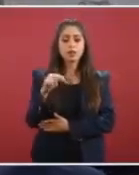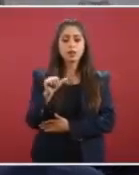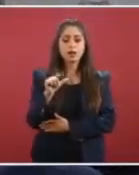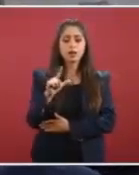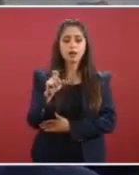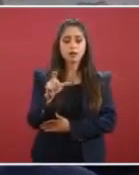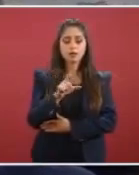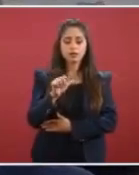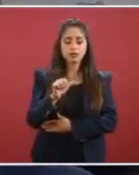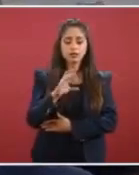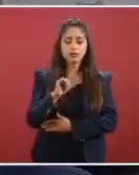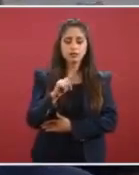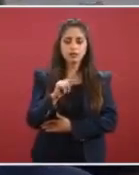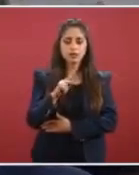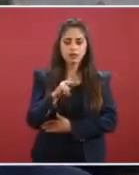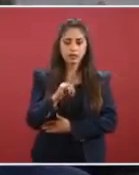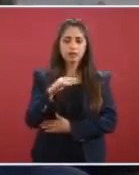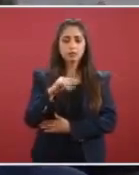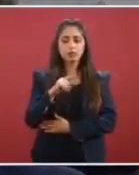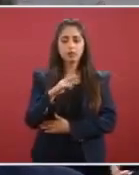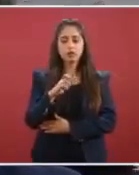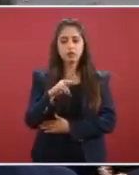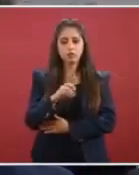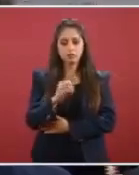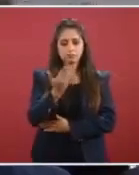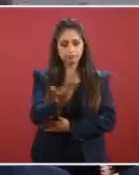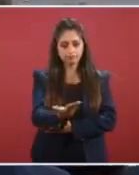Citlali Moreno Medina. Adelante, por favor.